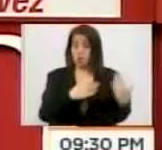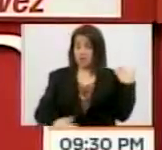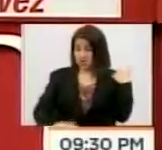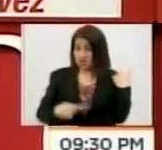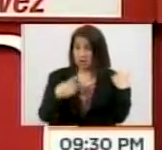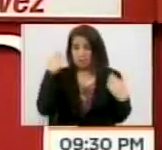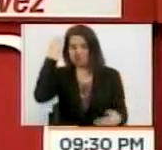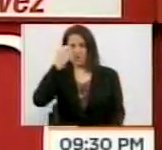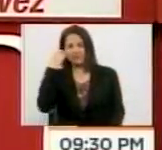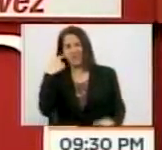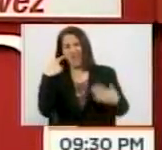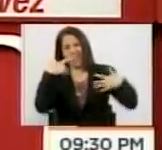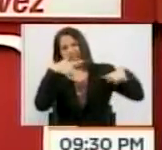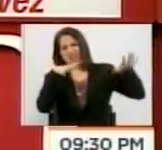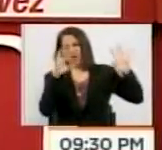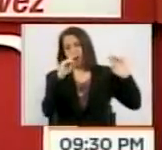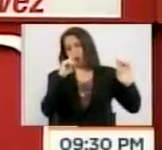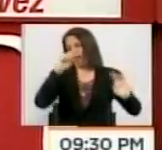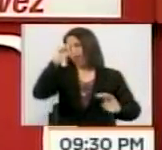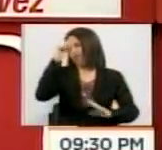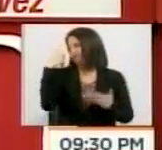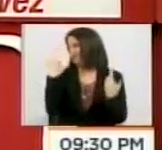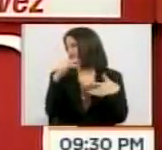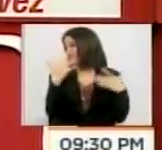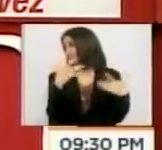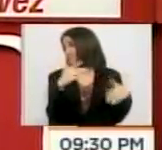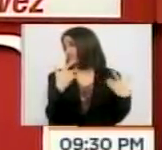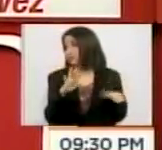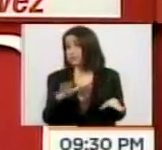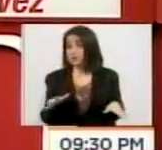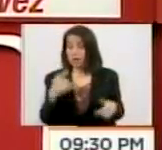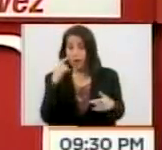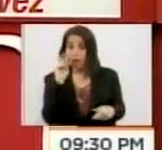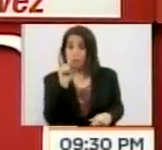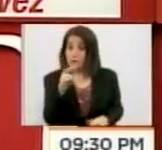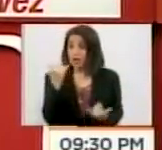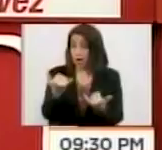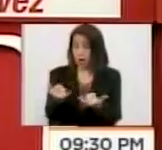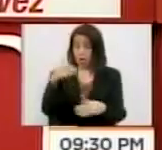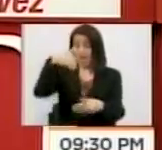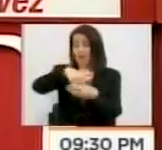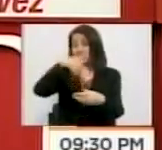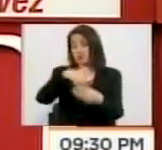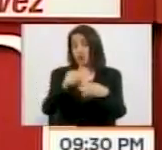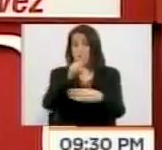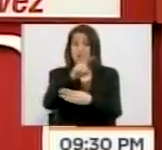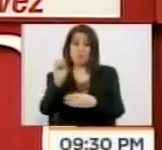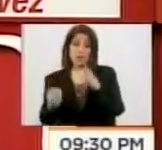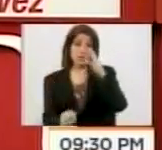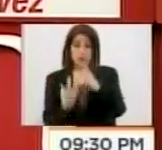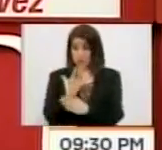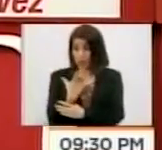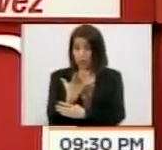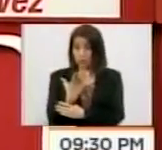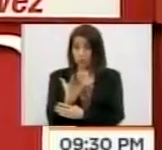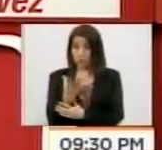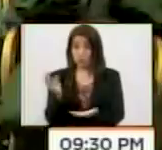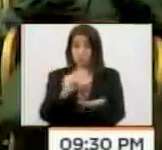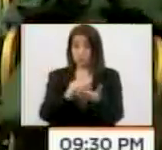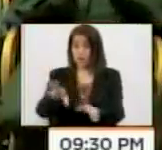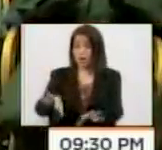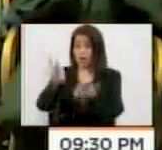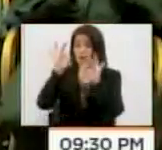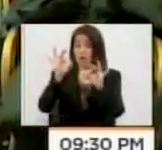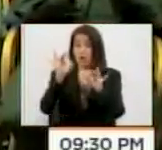subestimado. Hasta al cansancio. Y mire dónde los tiene ahorita. Elecciones el 20 de mayo y será reelecto como presidente de la